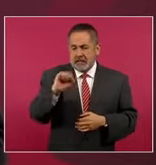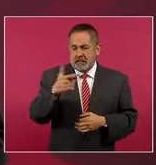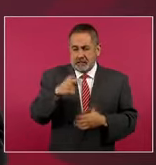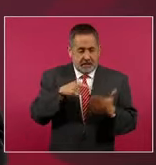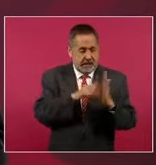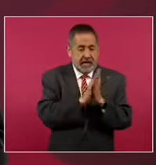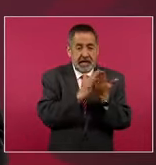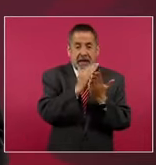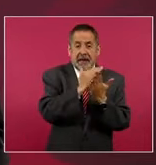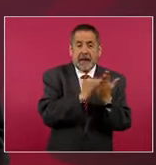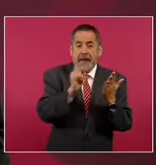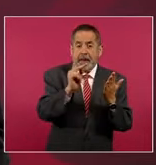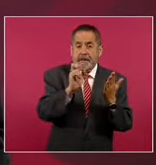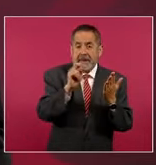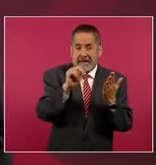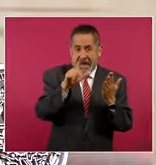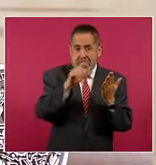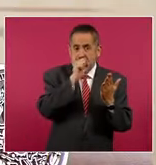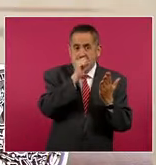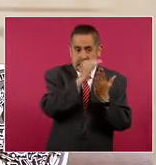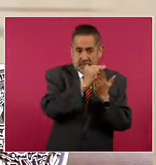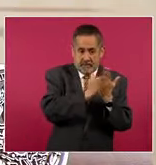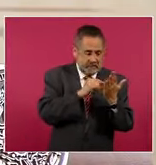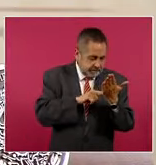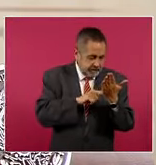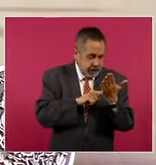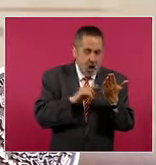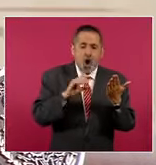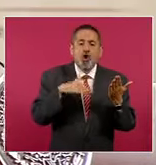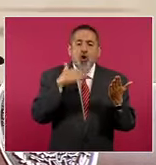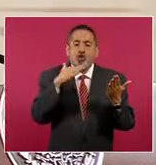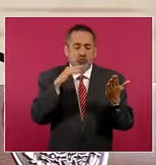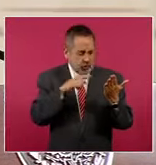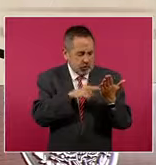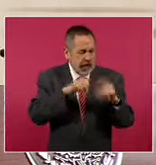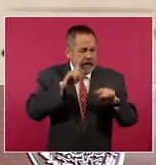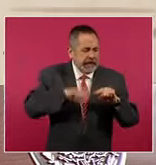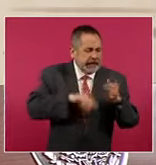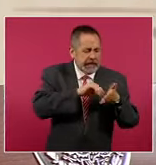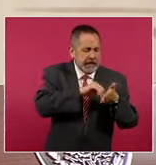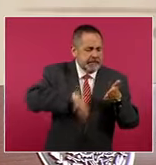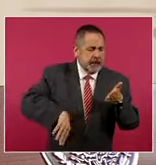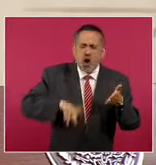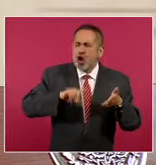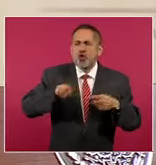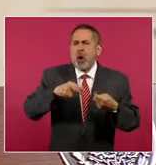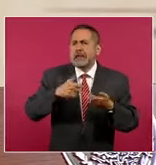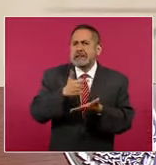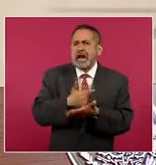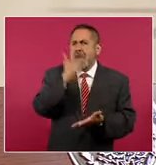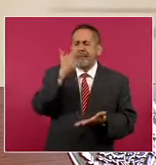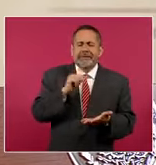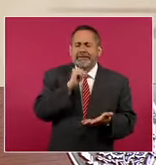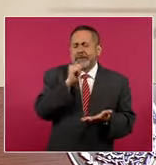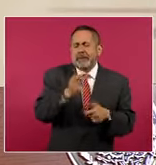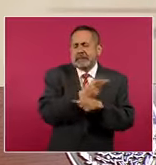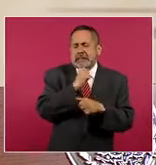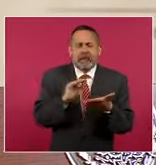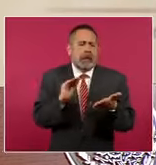Penal para que la corrupción no se considerara como delito grave.